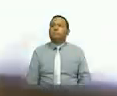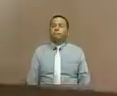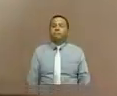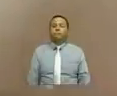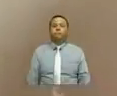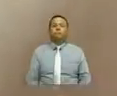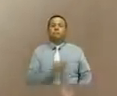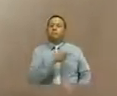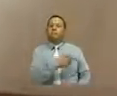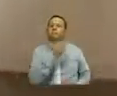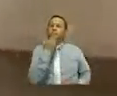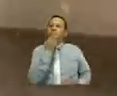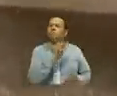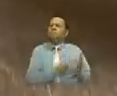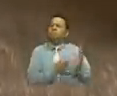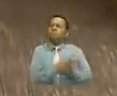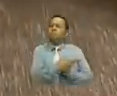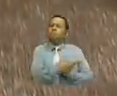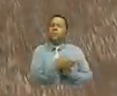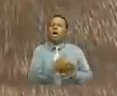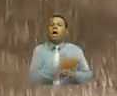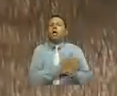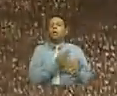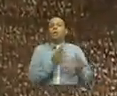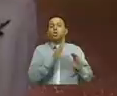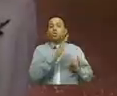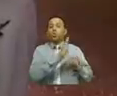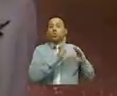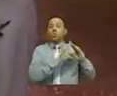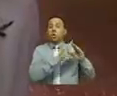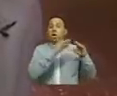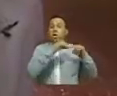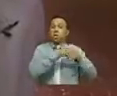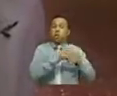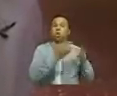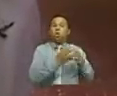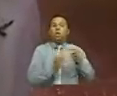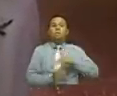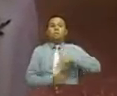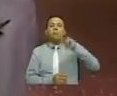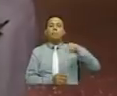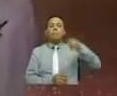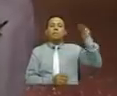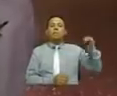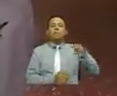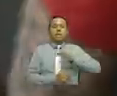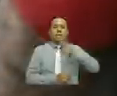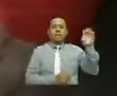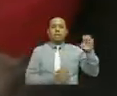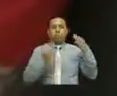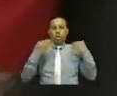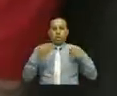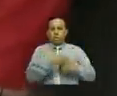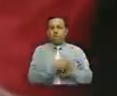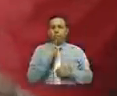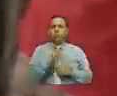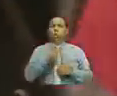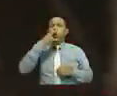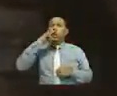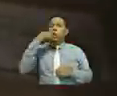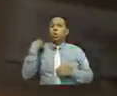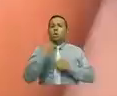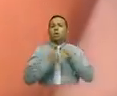La historia de Moisés nace en el interior de su domicilio, ubicado en Mapasingue Este, en Guayaquil. Allí este niño de